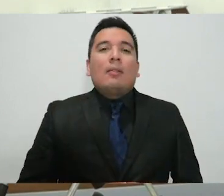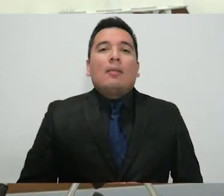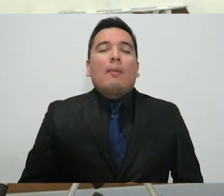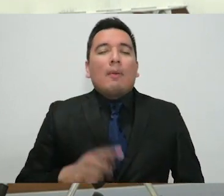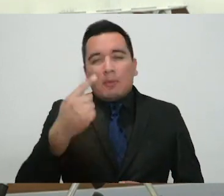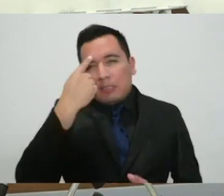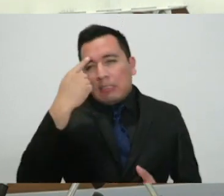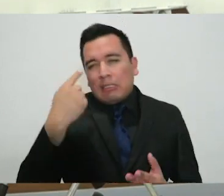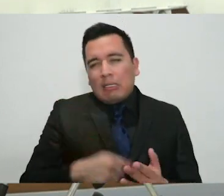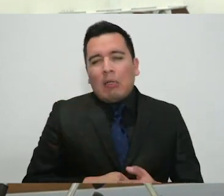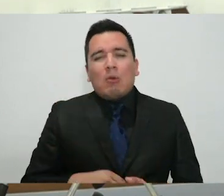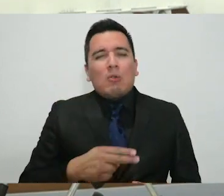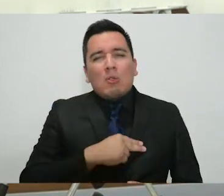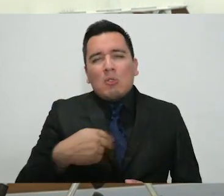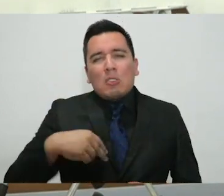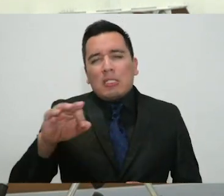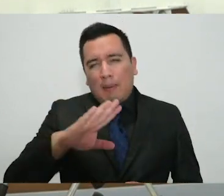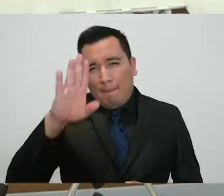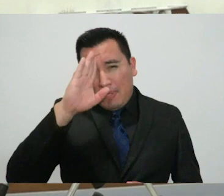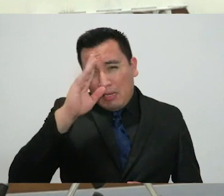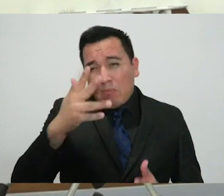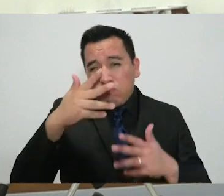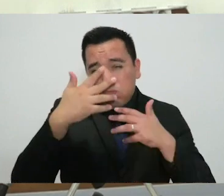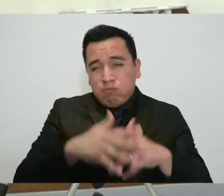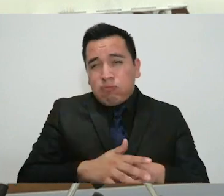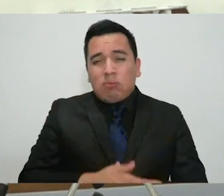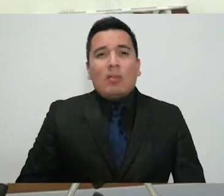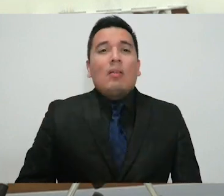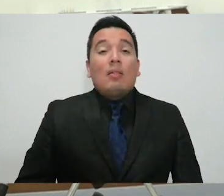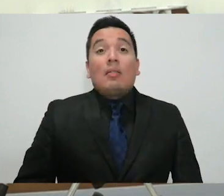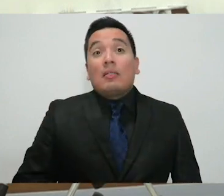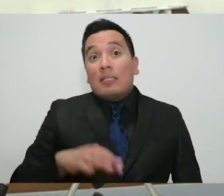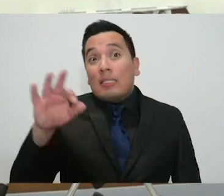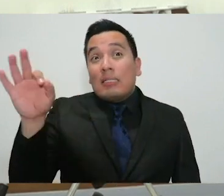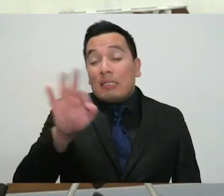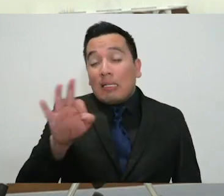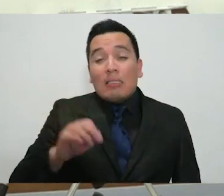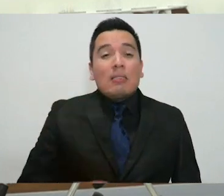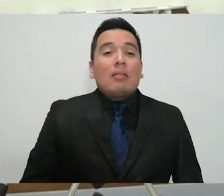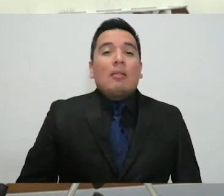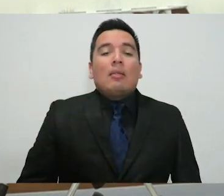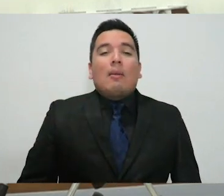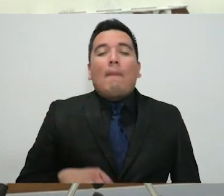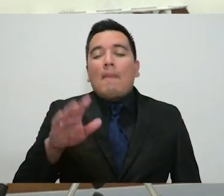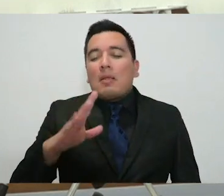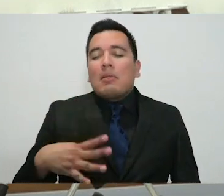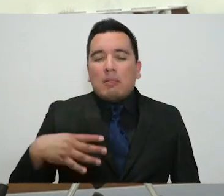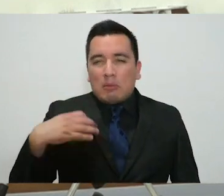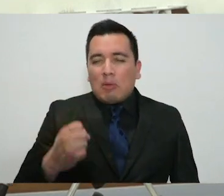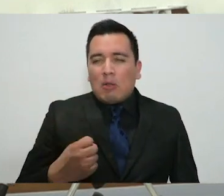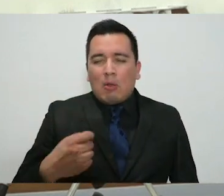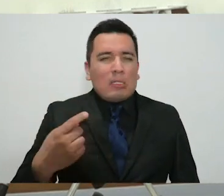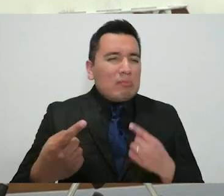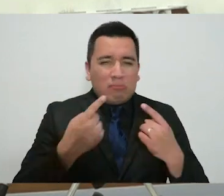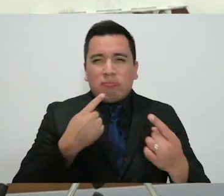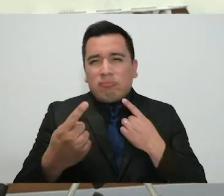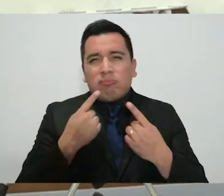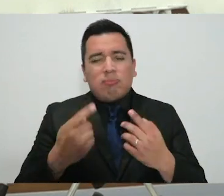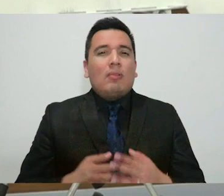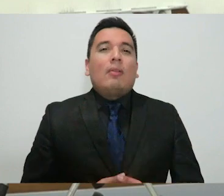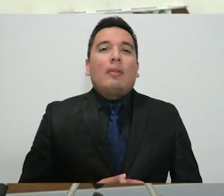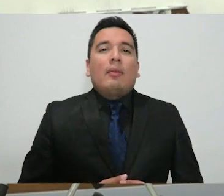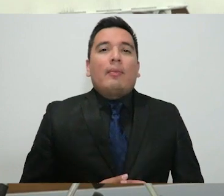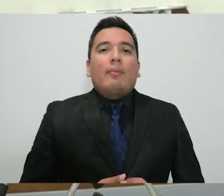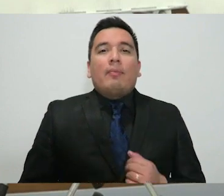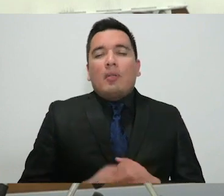que una agenda incluyente al menos debe comprometerse con abrir la discusión. ¿Sí? Que la discusión